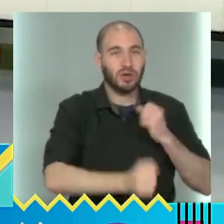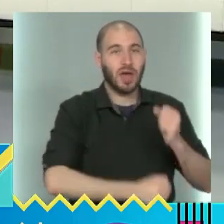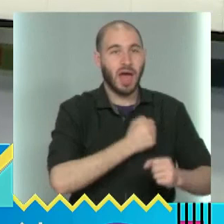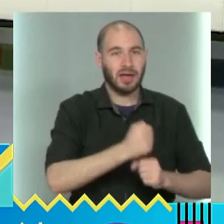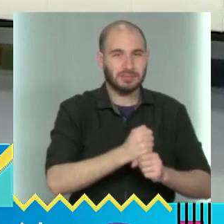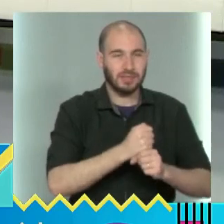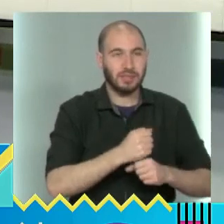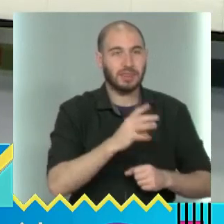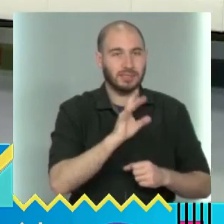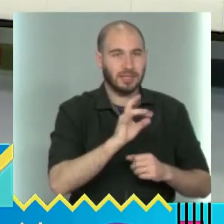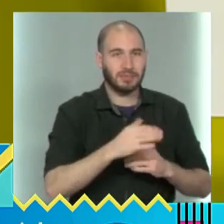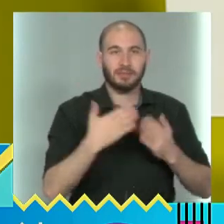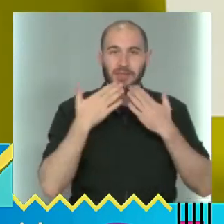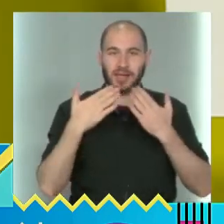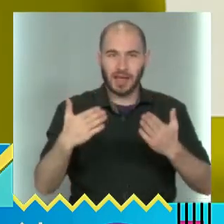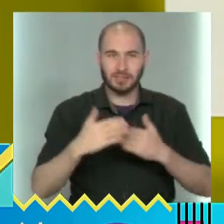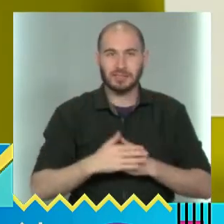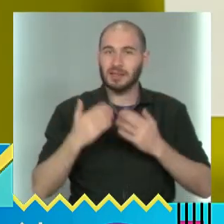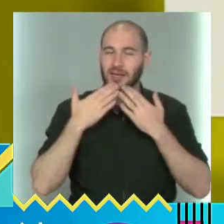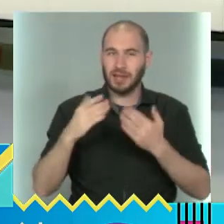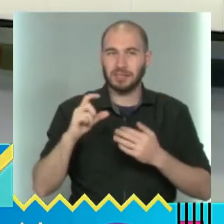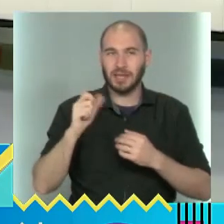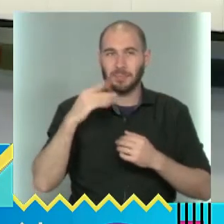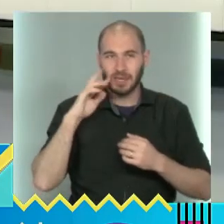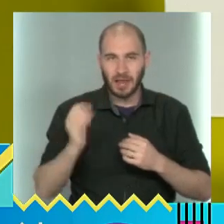hasta diciembre. Muchísimas gracias Julio, muchísimas gracias